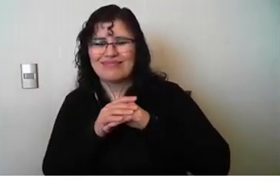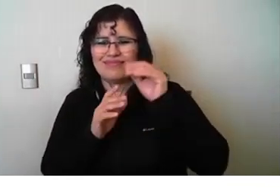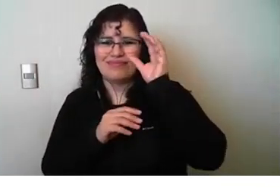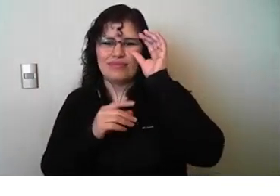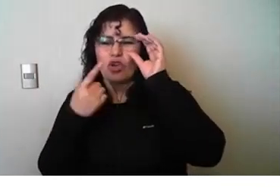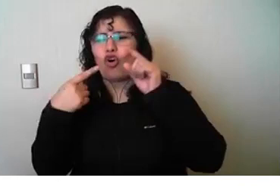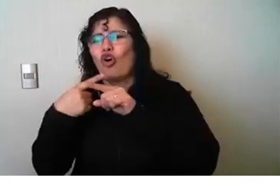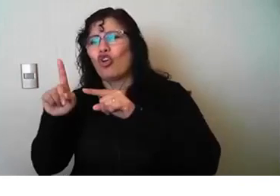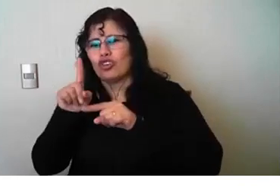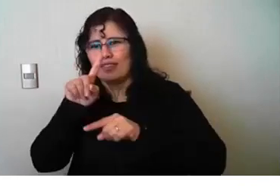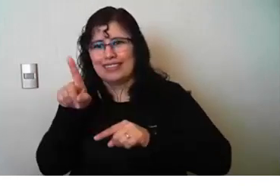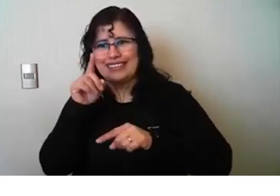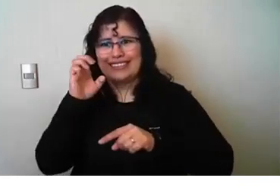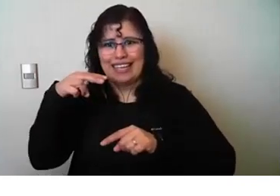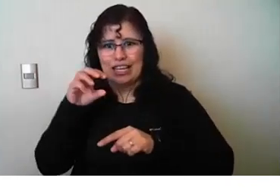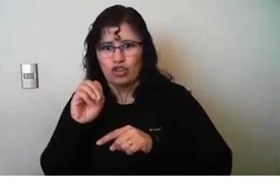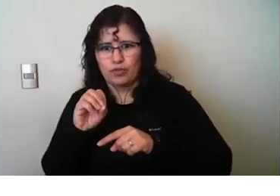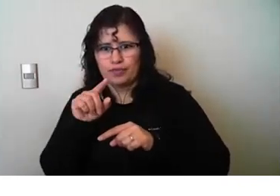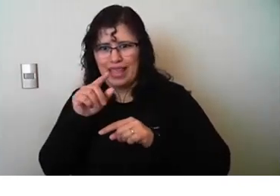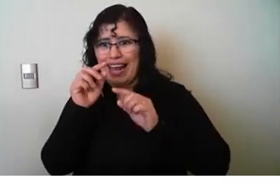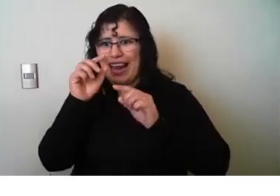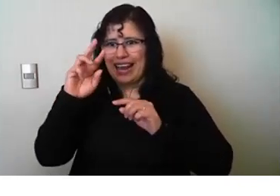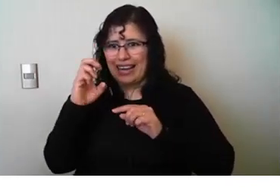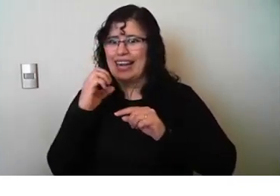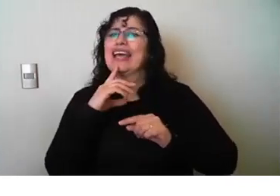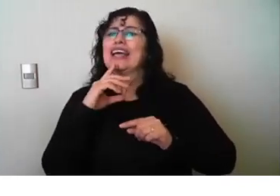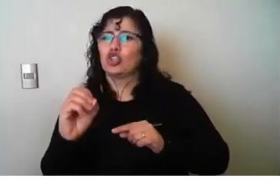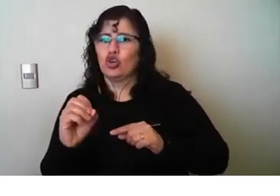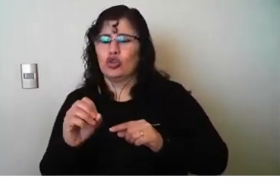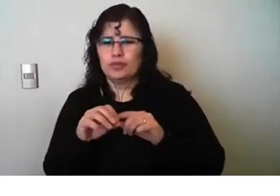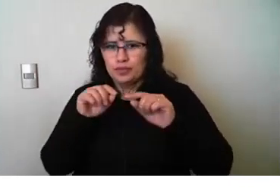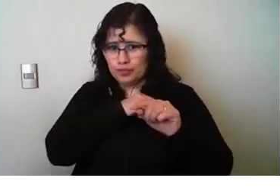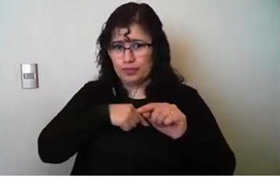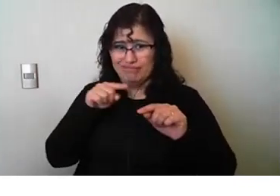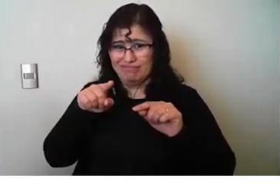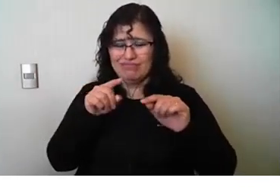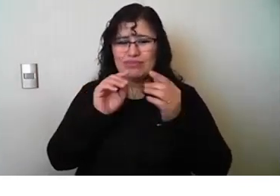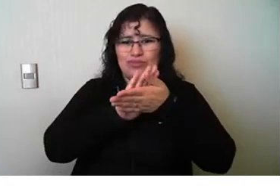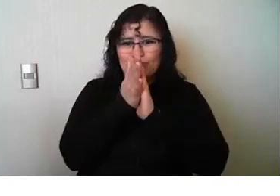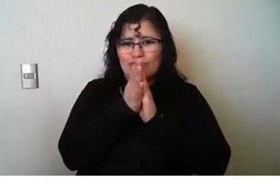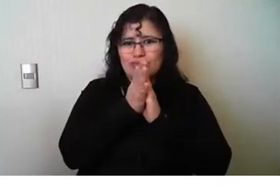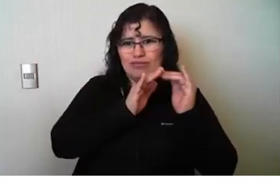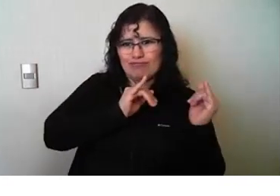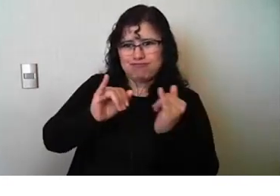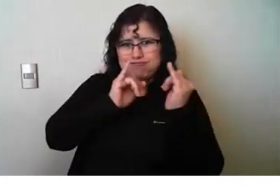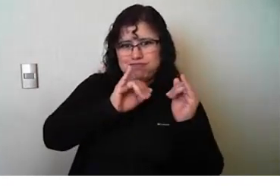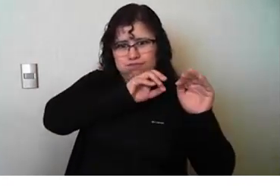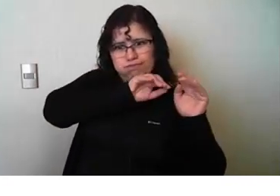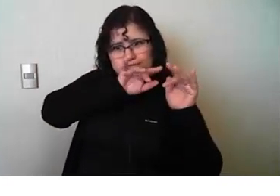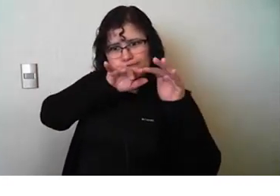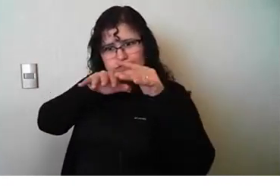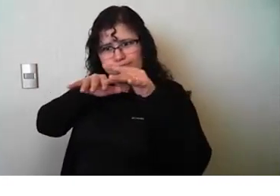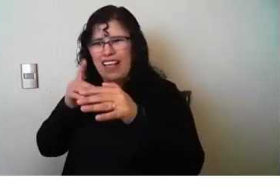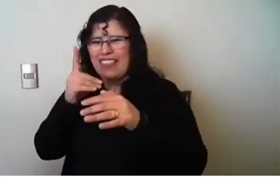seno es este que está ahí, que es el seno recto, que recibe todo el drenaje de la irrigación del